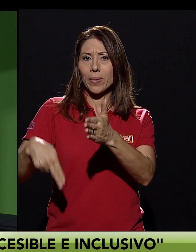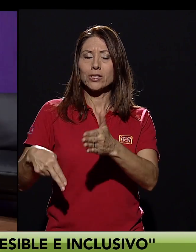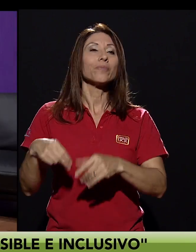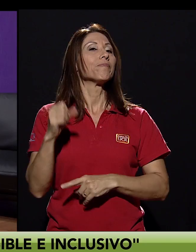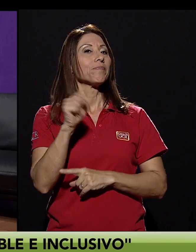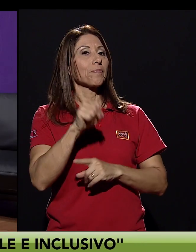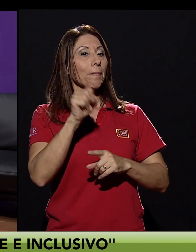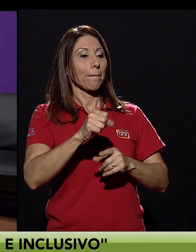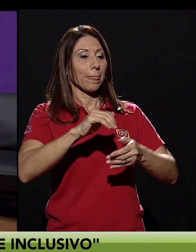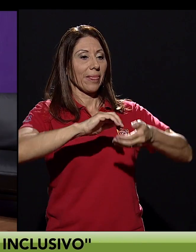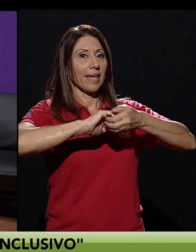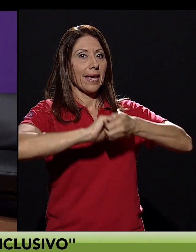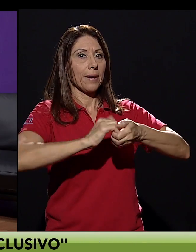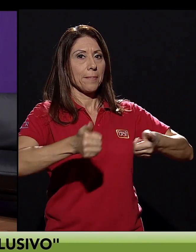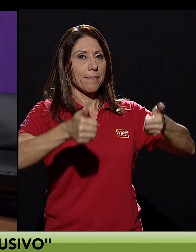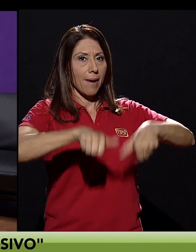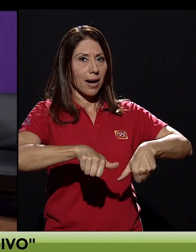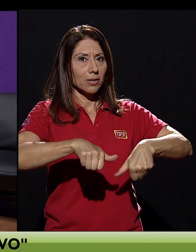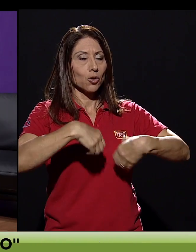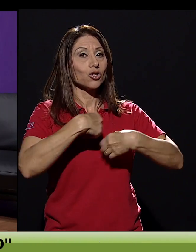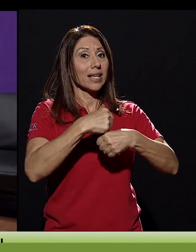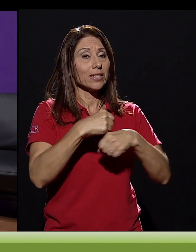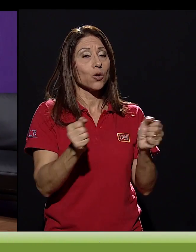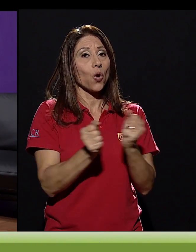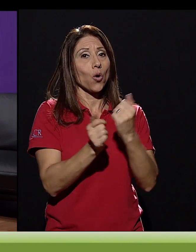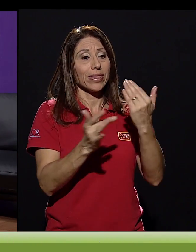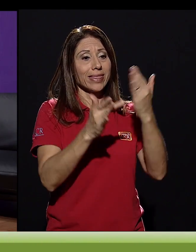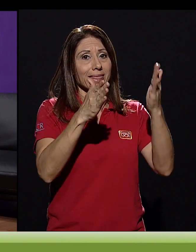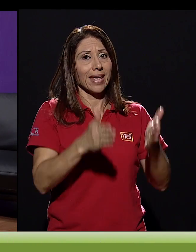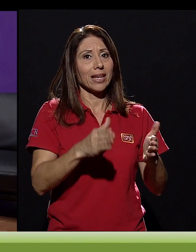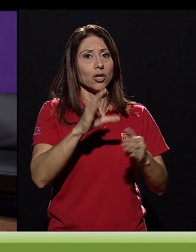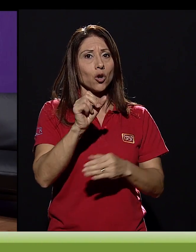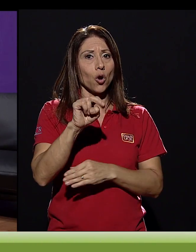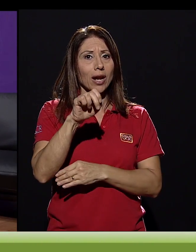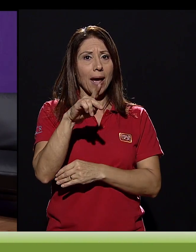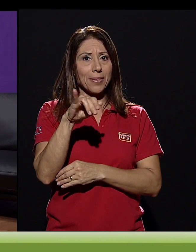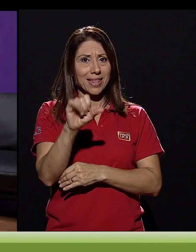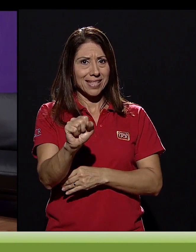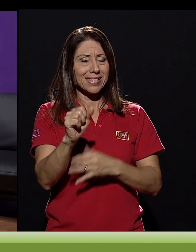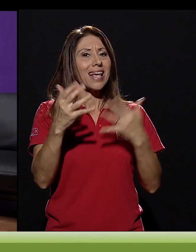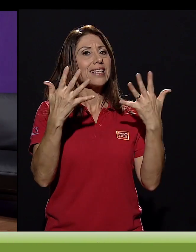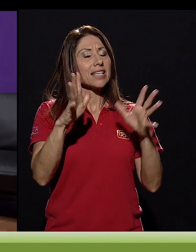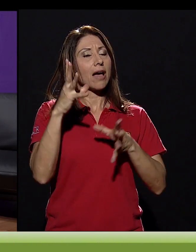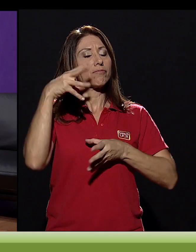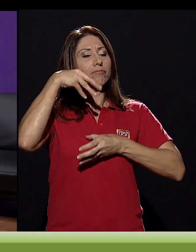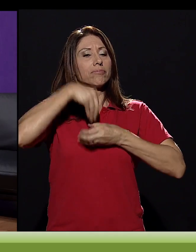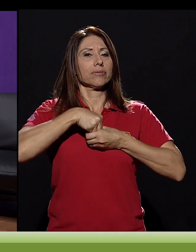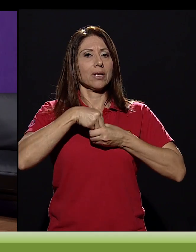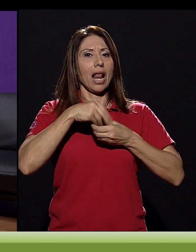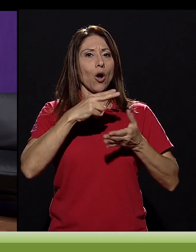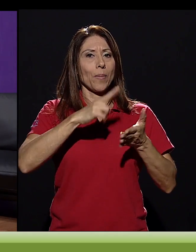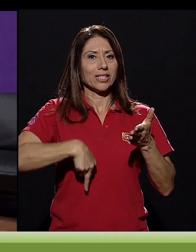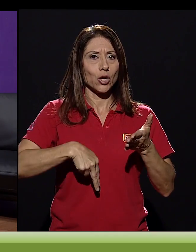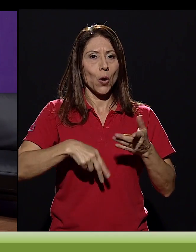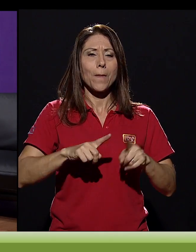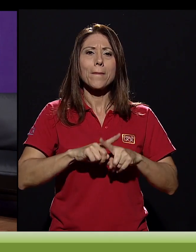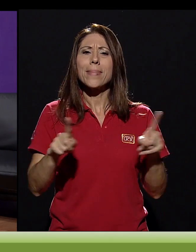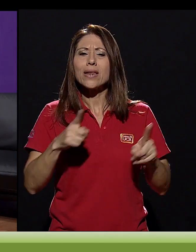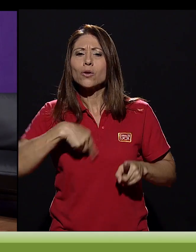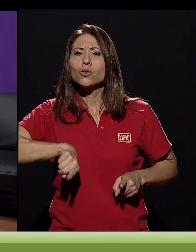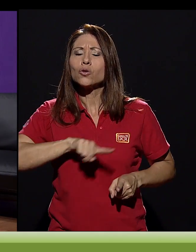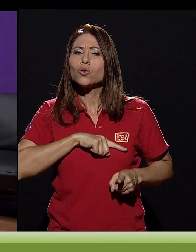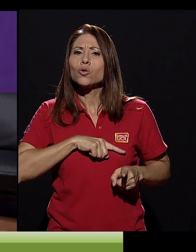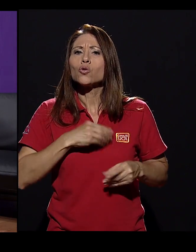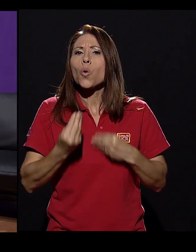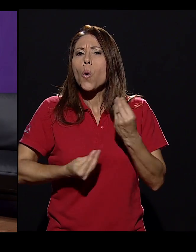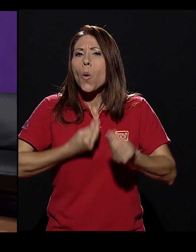el comité. El pacto digamos, como fue construido con técnicos también de CONAPDIS, de alguna manera ya tiene interiorizada la convención. El tema es cómo